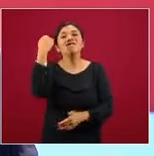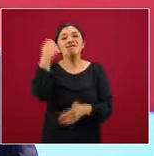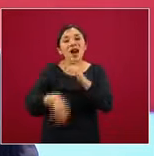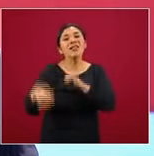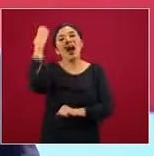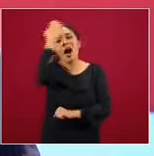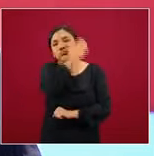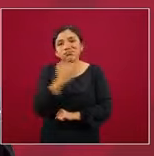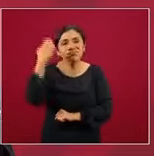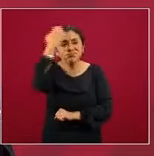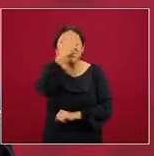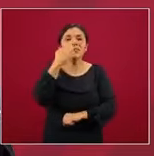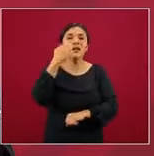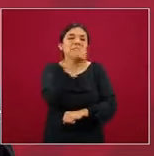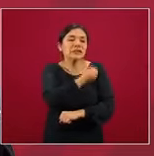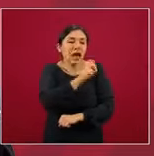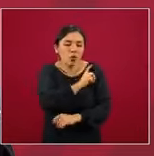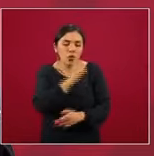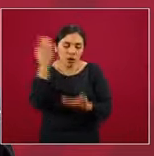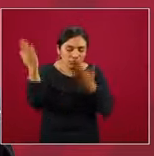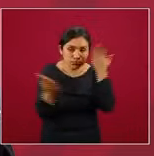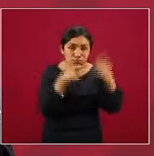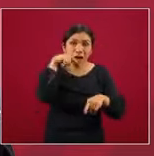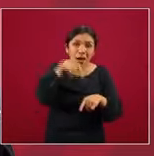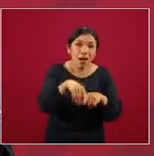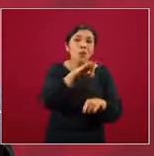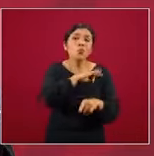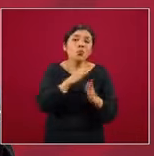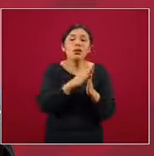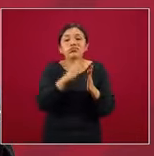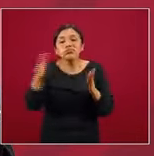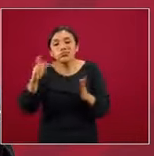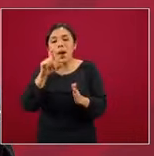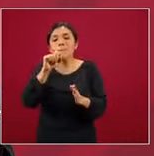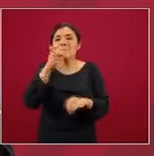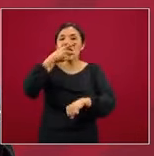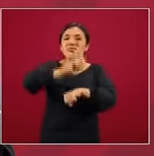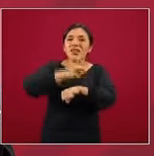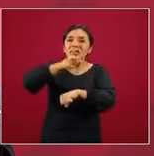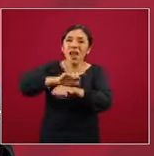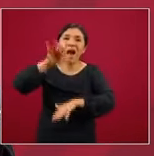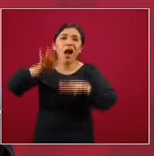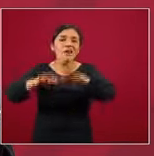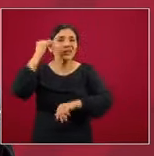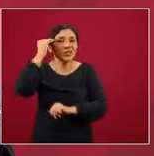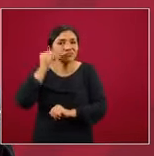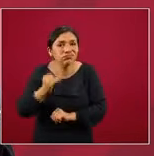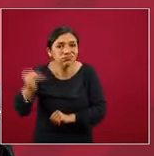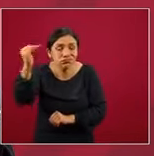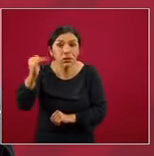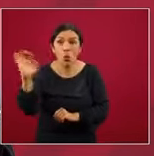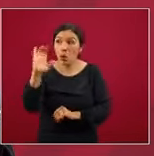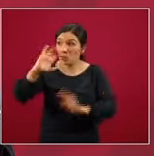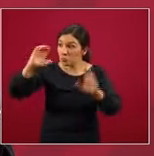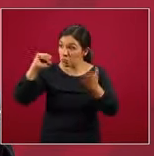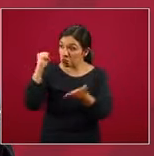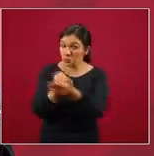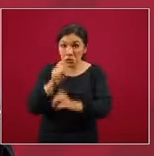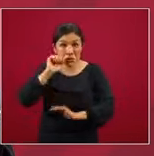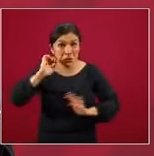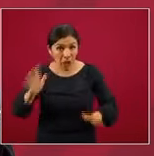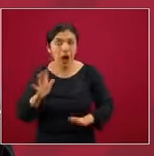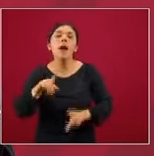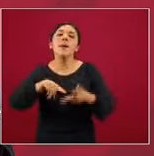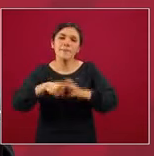verificación sanitaria. Y esto puede llevar hasta 20 días, a veces un poco más, y en cuanto esté liberada, se